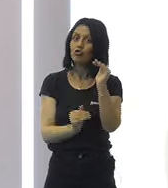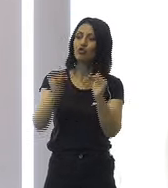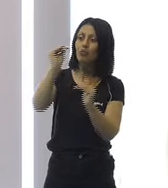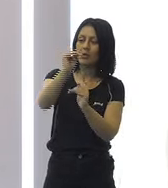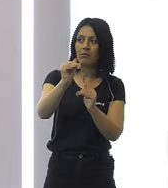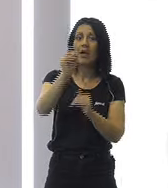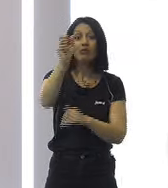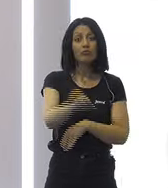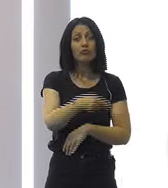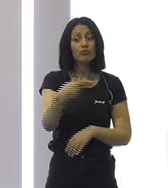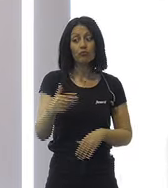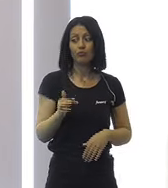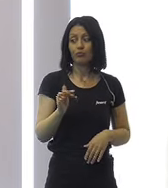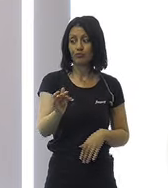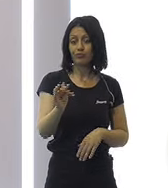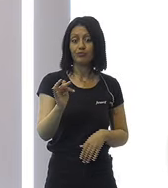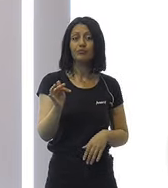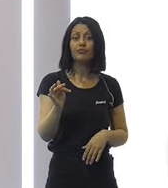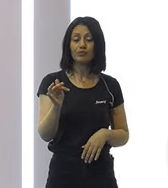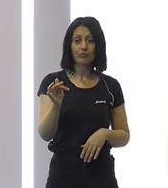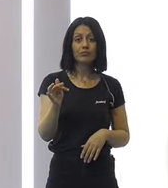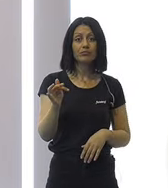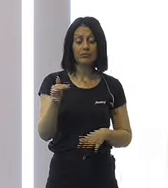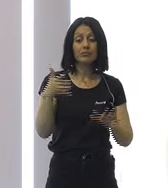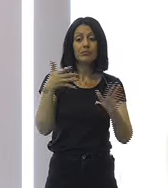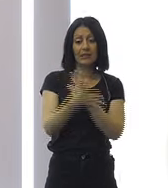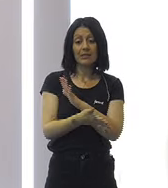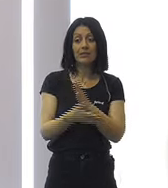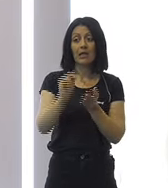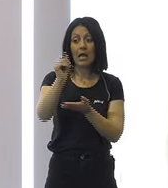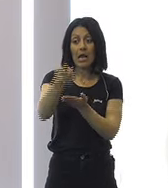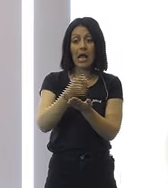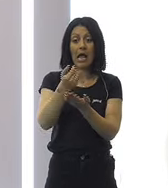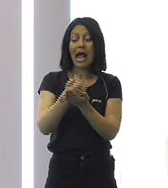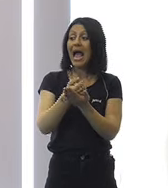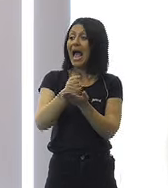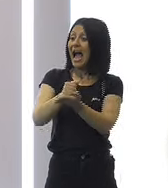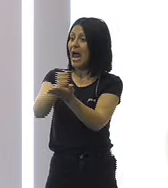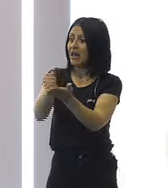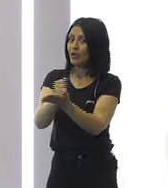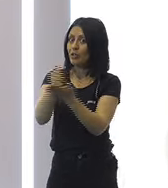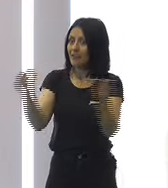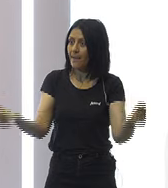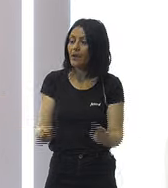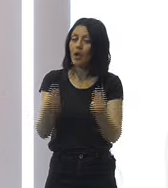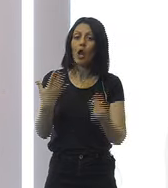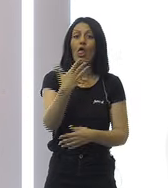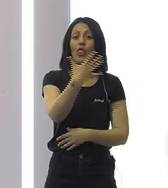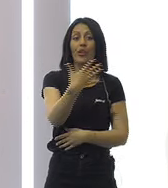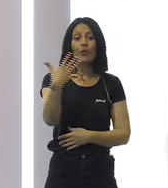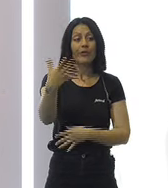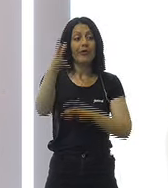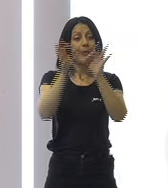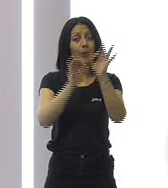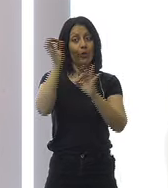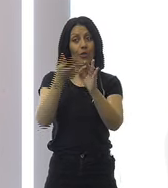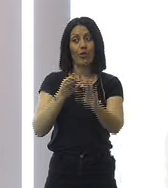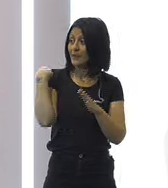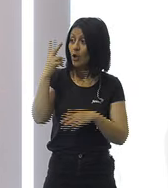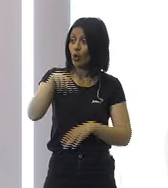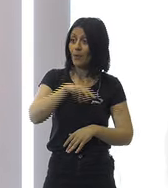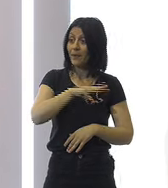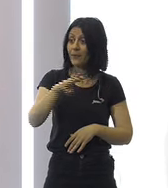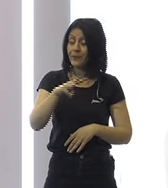buenos resultados han permitido también mejorar la retribución al accionista, con un incremento del 55% respecto al año